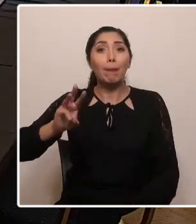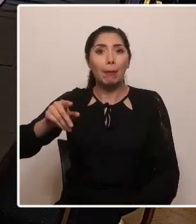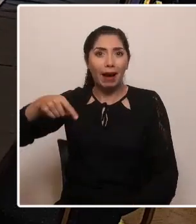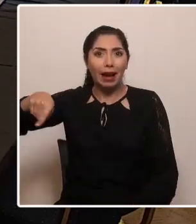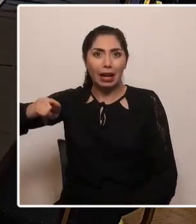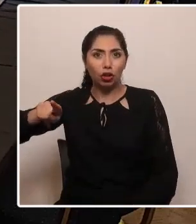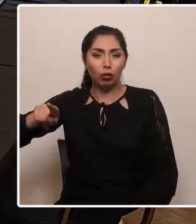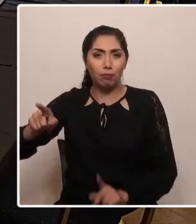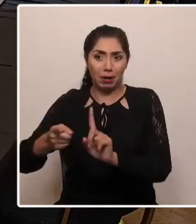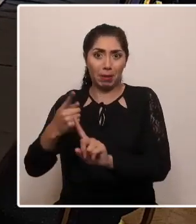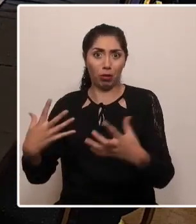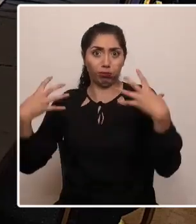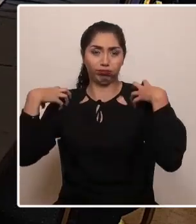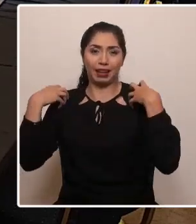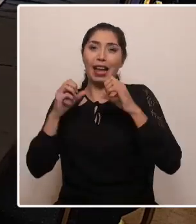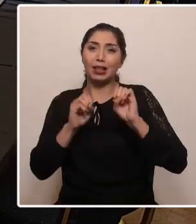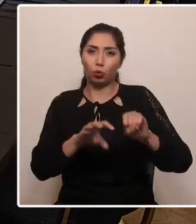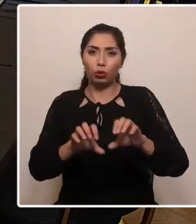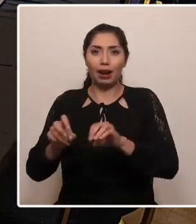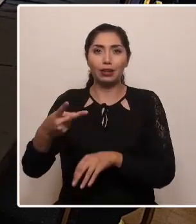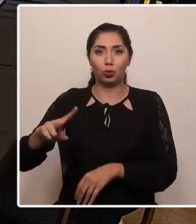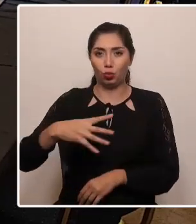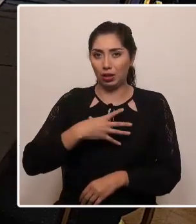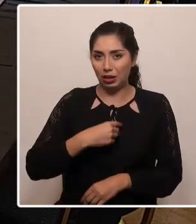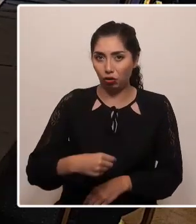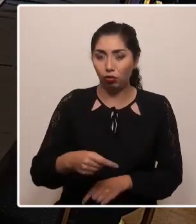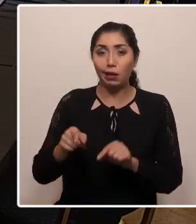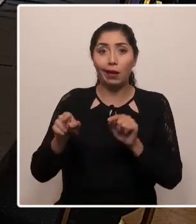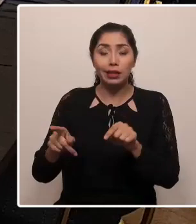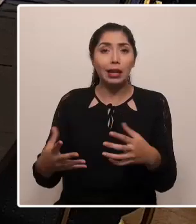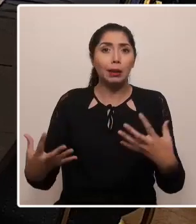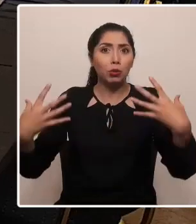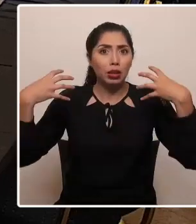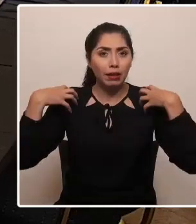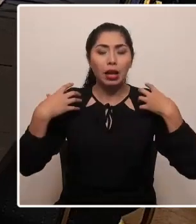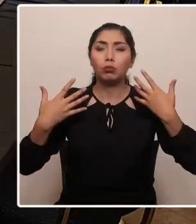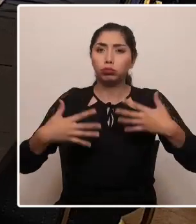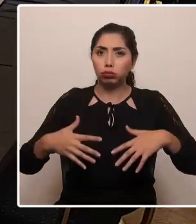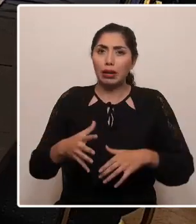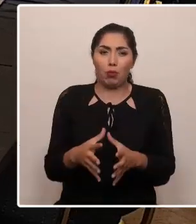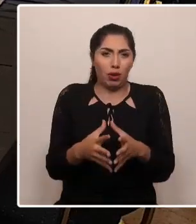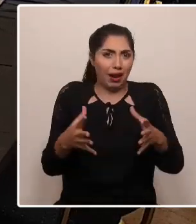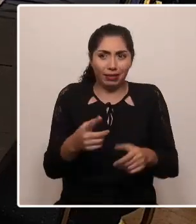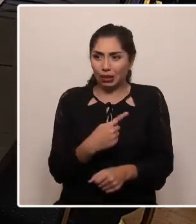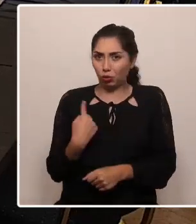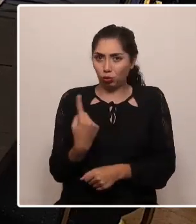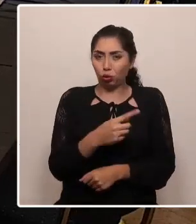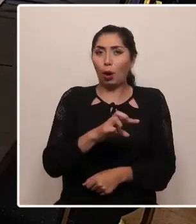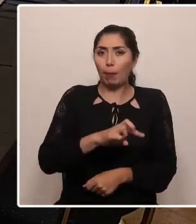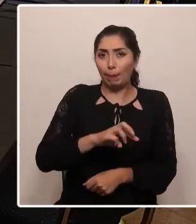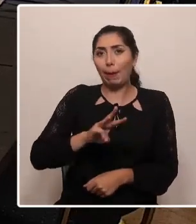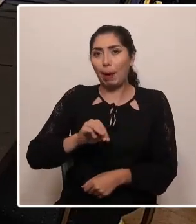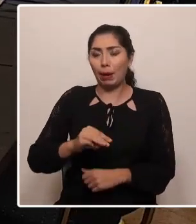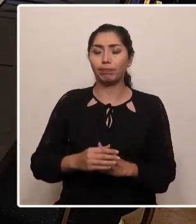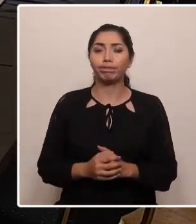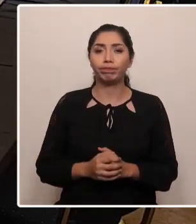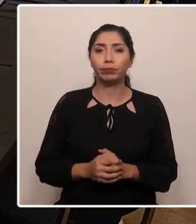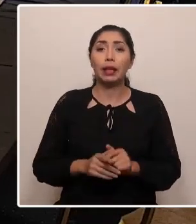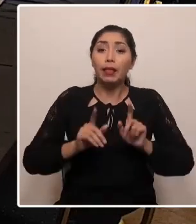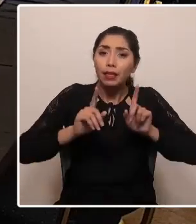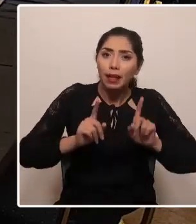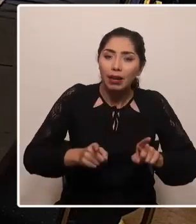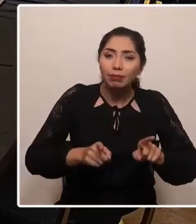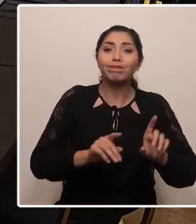hijos. Me quiero referir a esta responsabilidad enorme que tenemos quienes somos padres, el deber y anhelo de educar de la